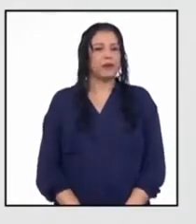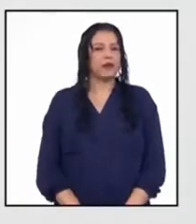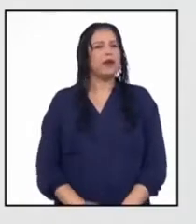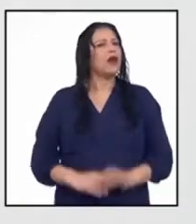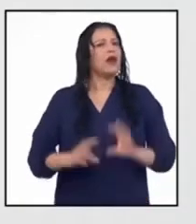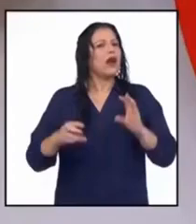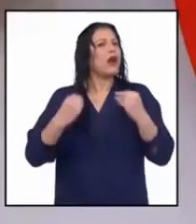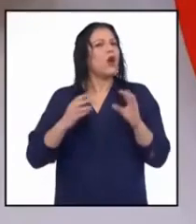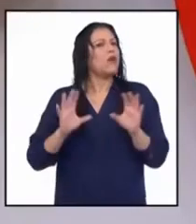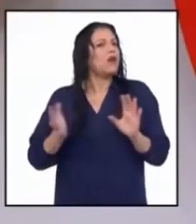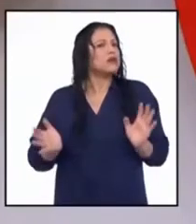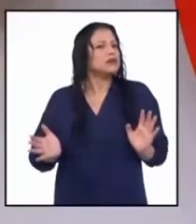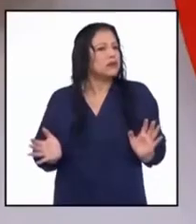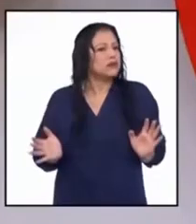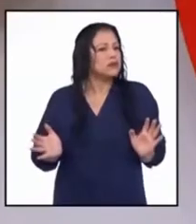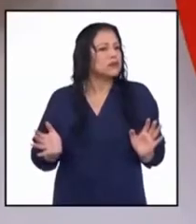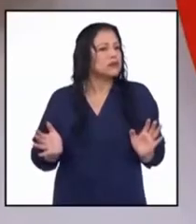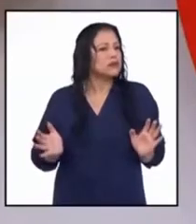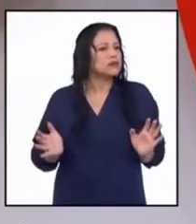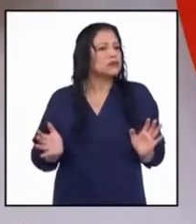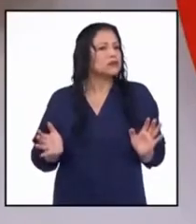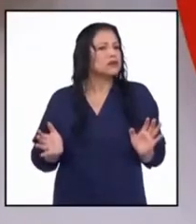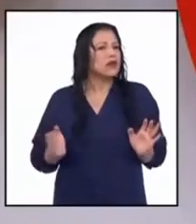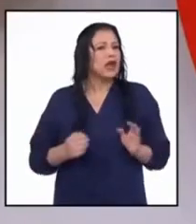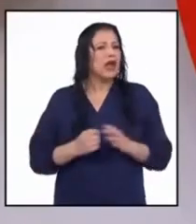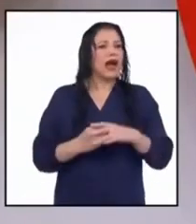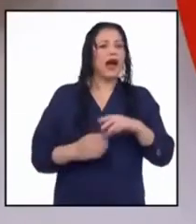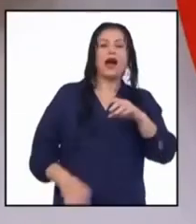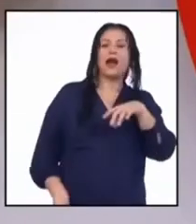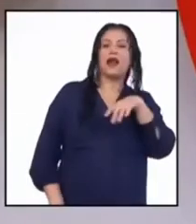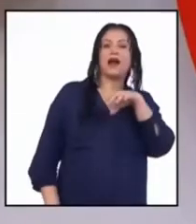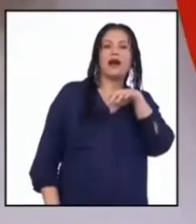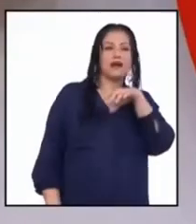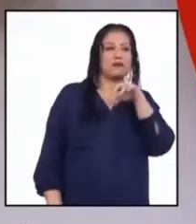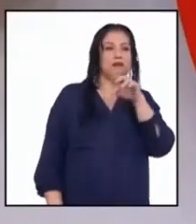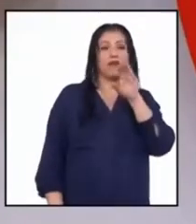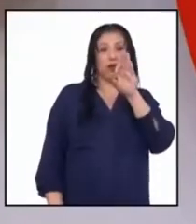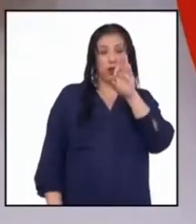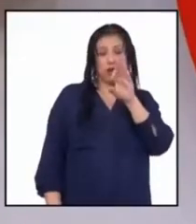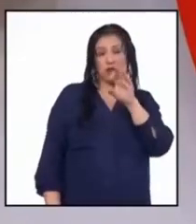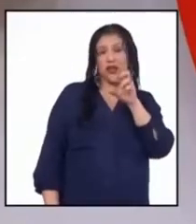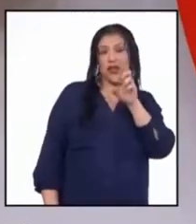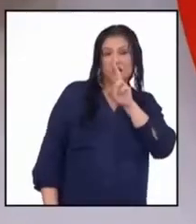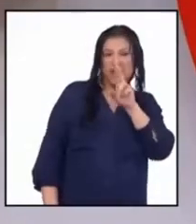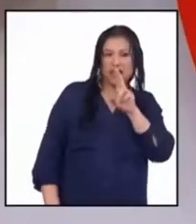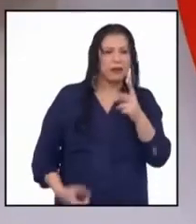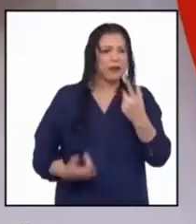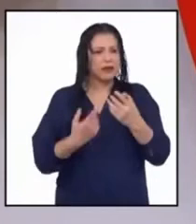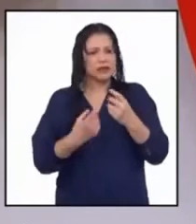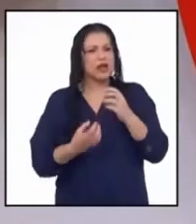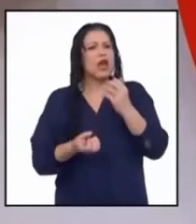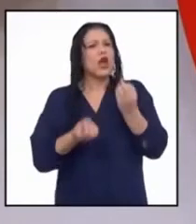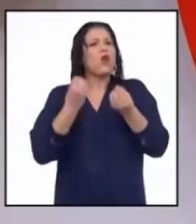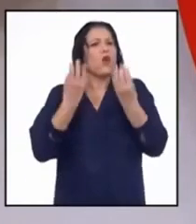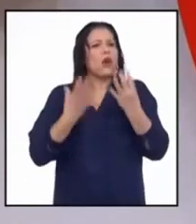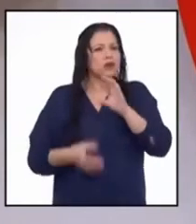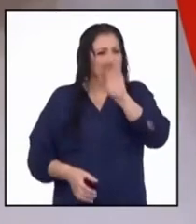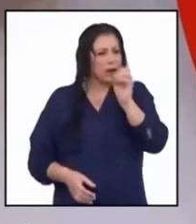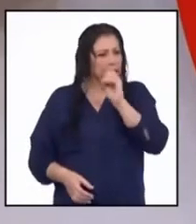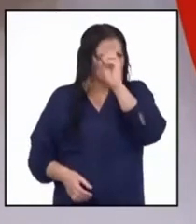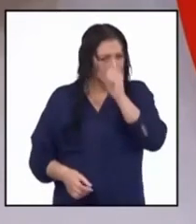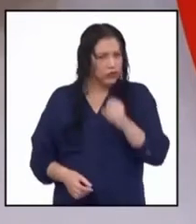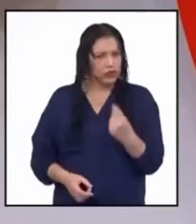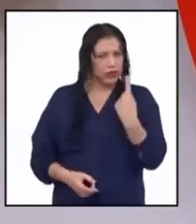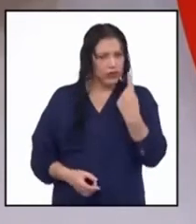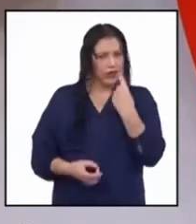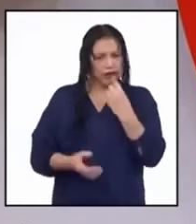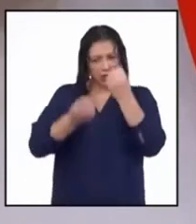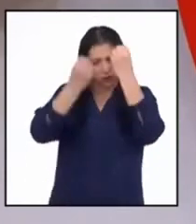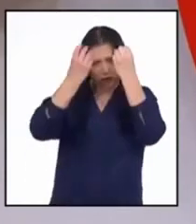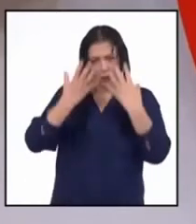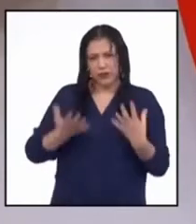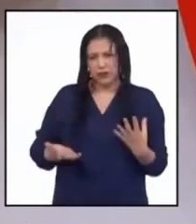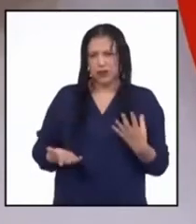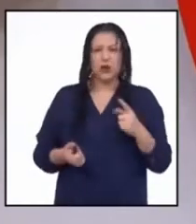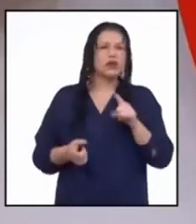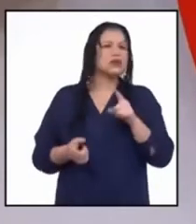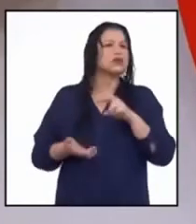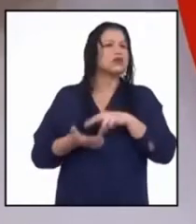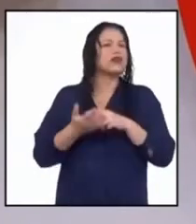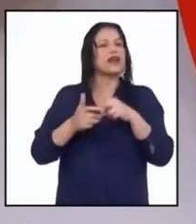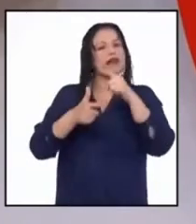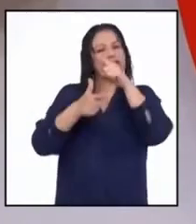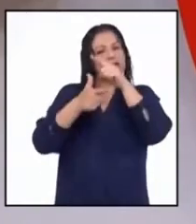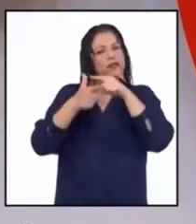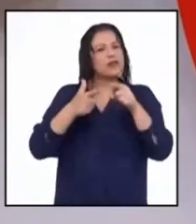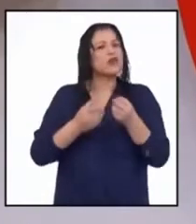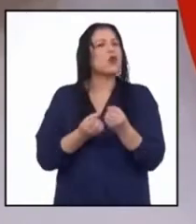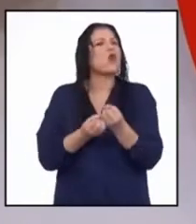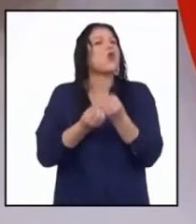¿Cómo lo hacemos? Profesora, las frecuencias relativas son la proporción entre cada dato y el total. Eso quiere decir que tendríamos que dividir